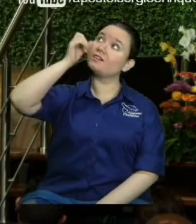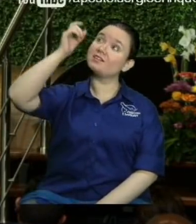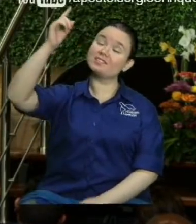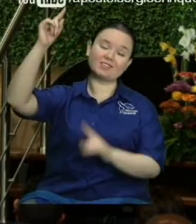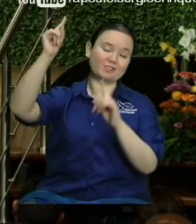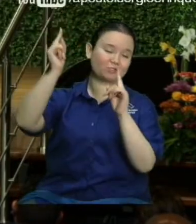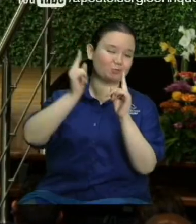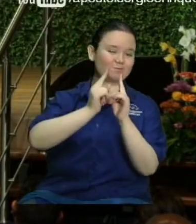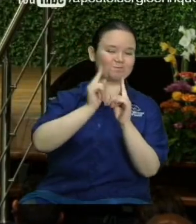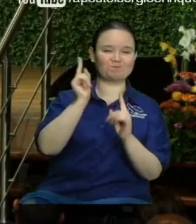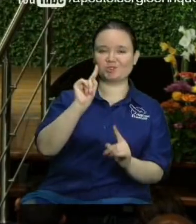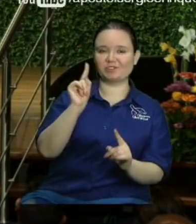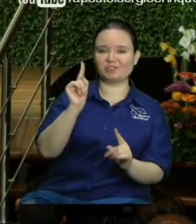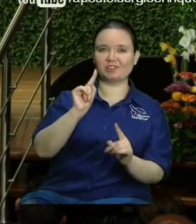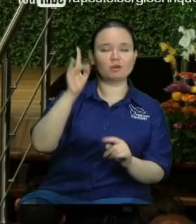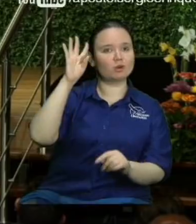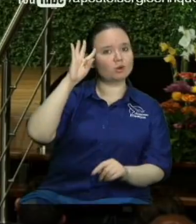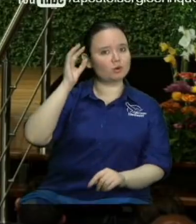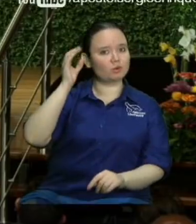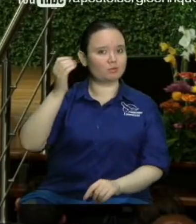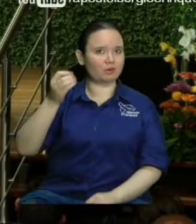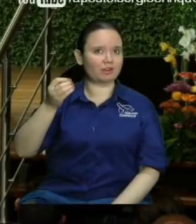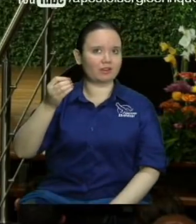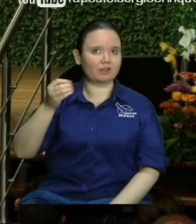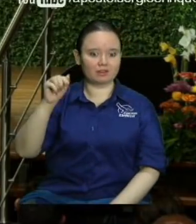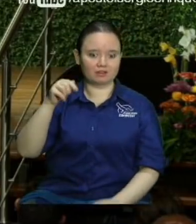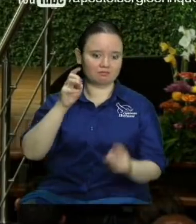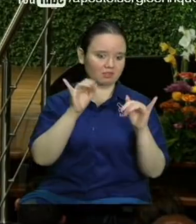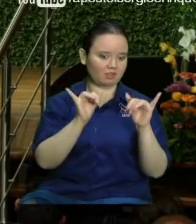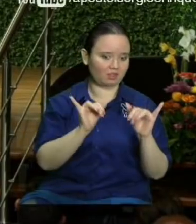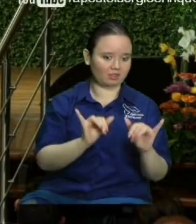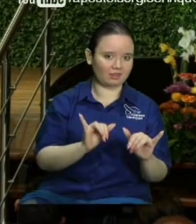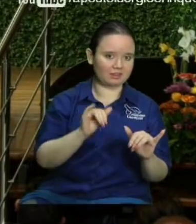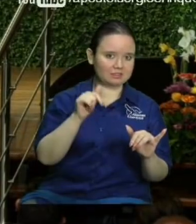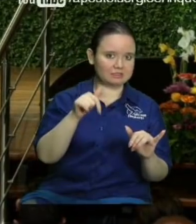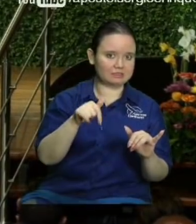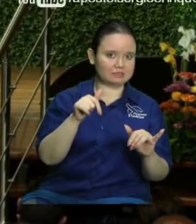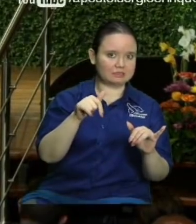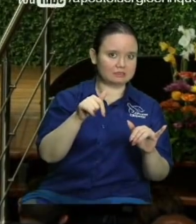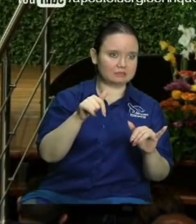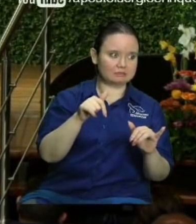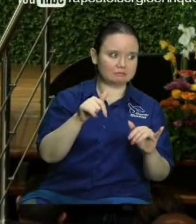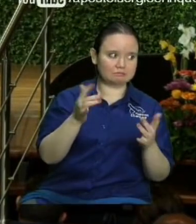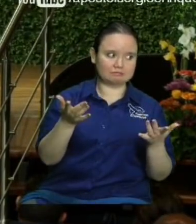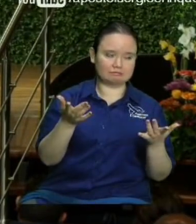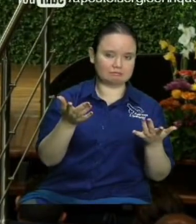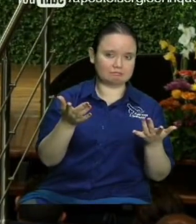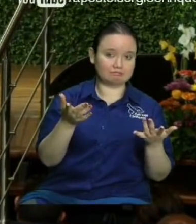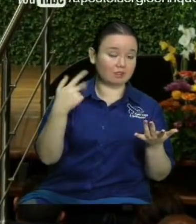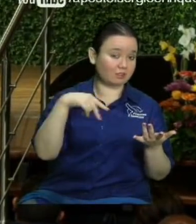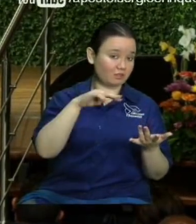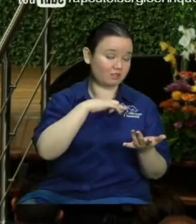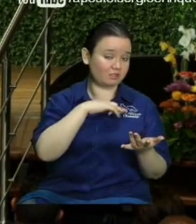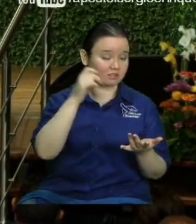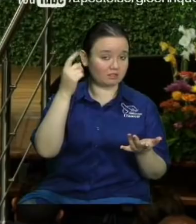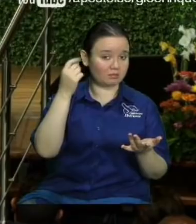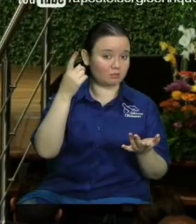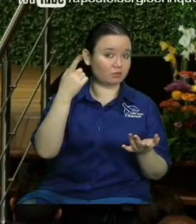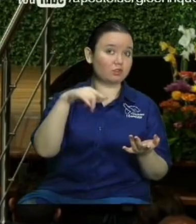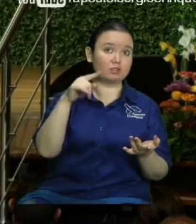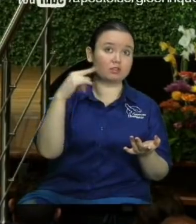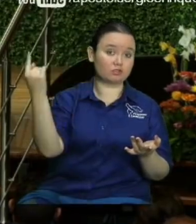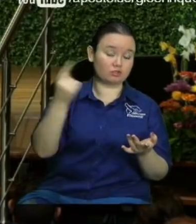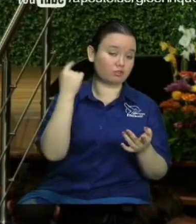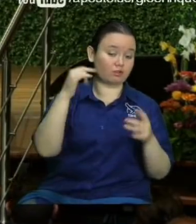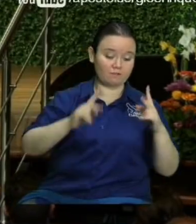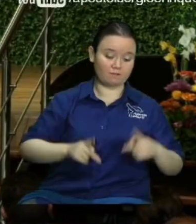se quedaron. Porque de todos modos, eso de quedarse también, lo que entendemos es que todos vamos a irnos, los vivos